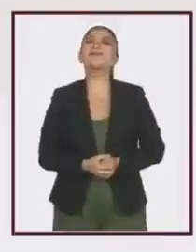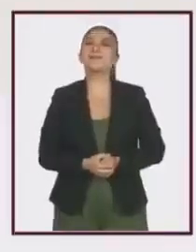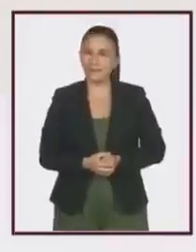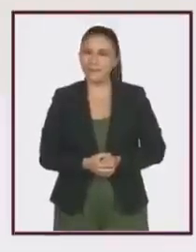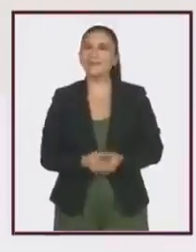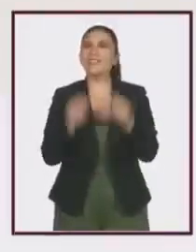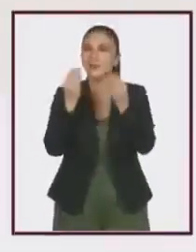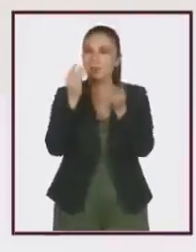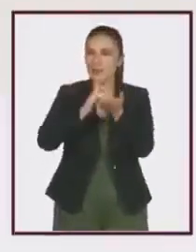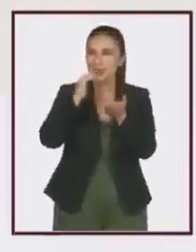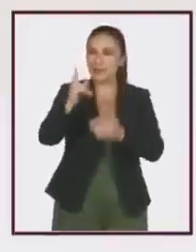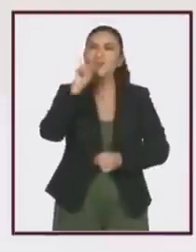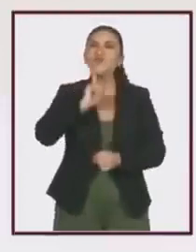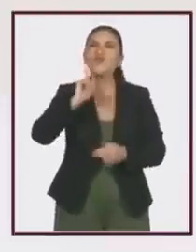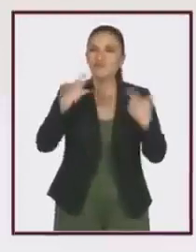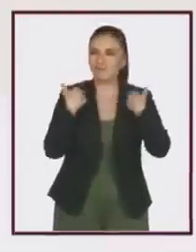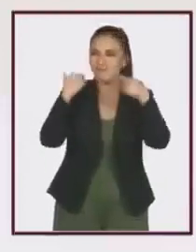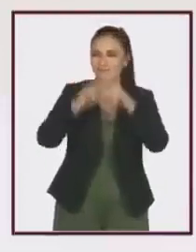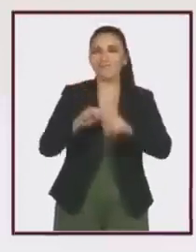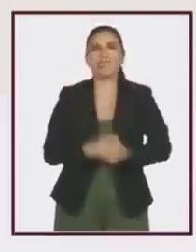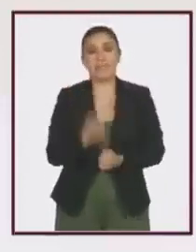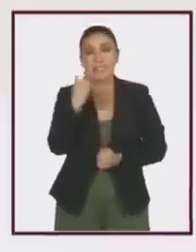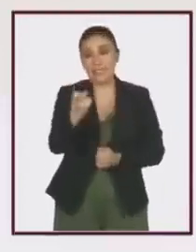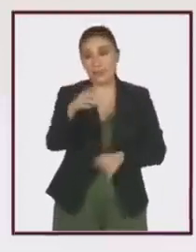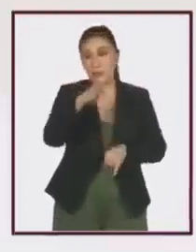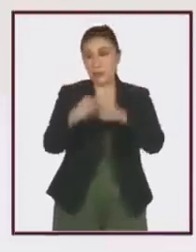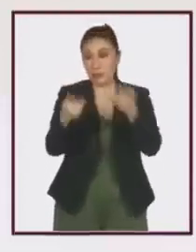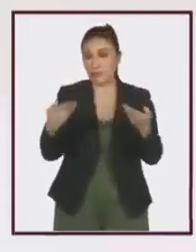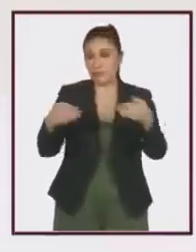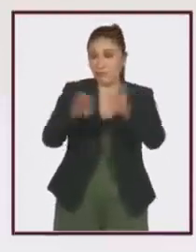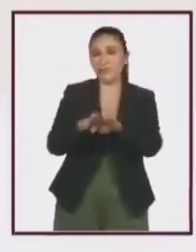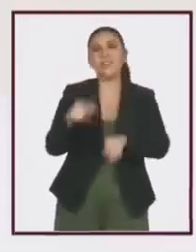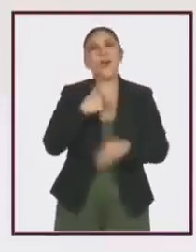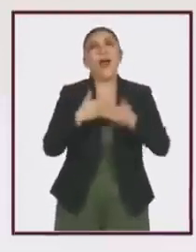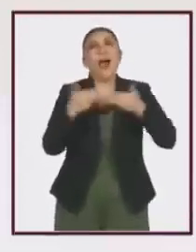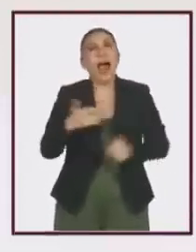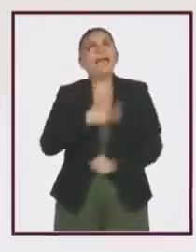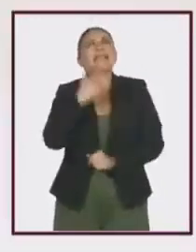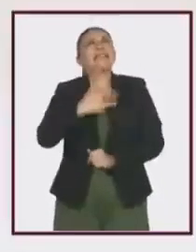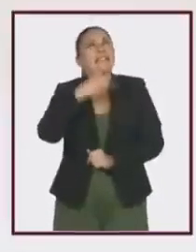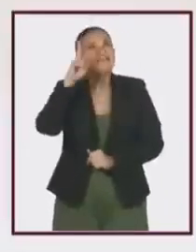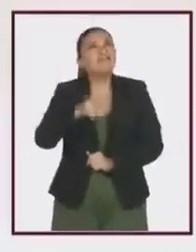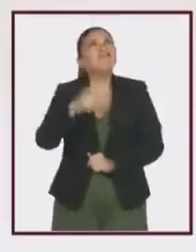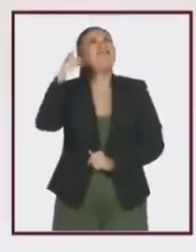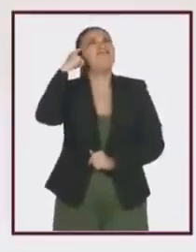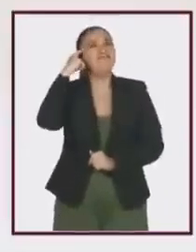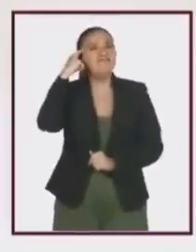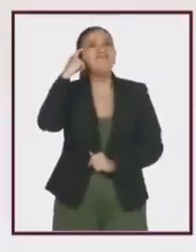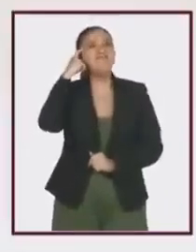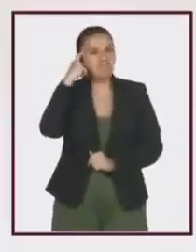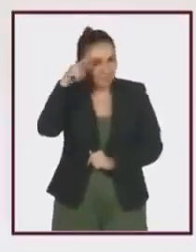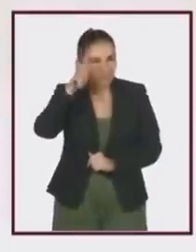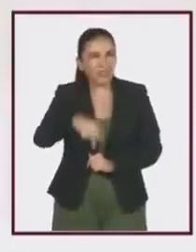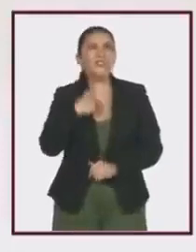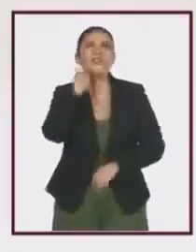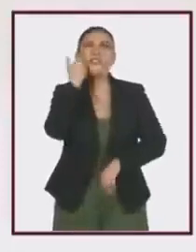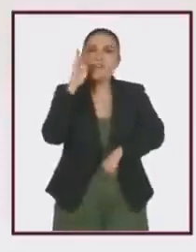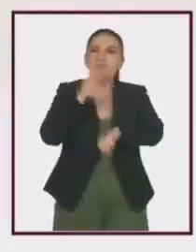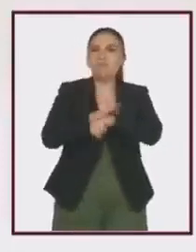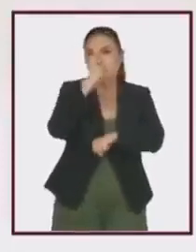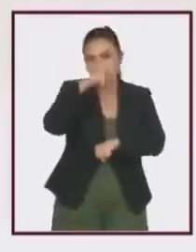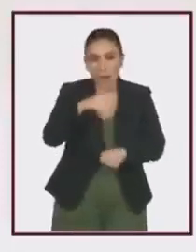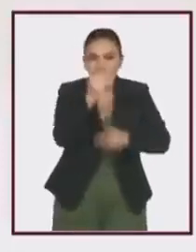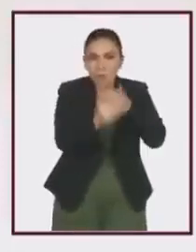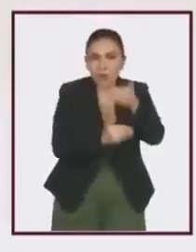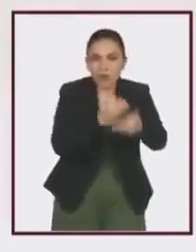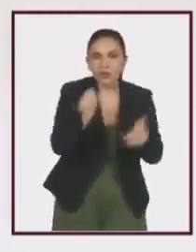Muchísimas gracias, maestra Xochitl. Con estas últimas palabras de su parte me voy inspirado, porque realmente estamos apostando por un proceso en